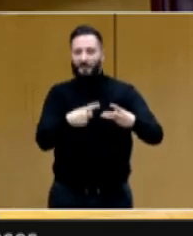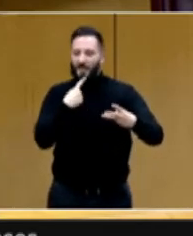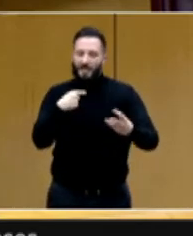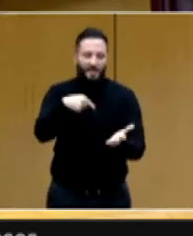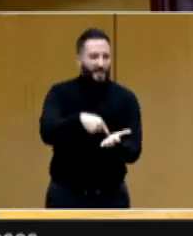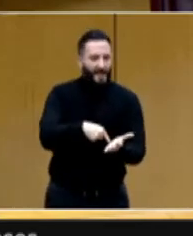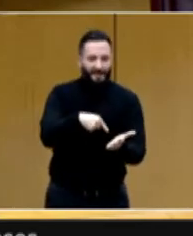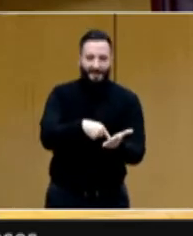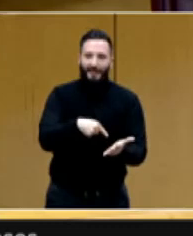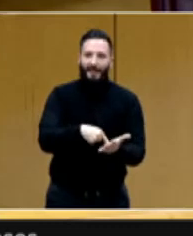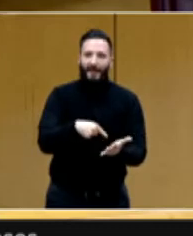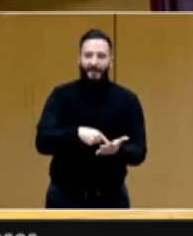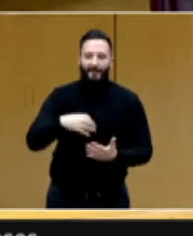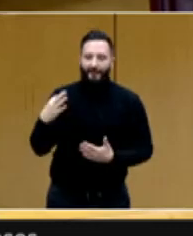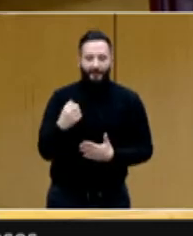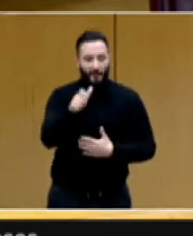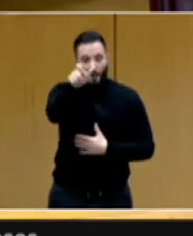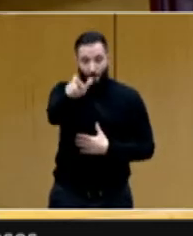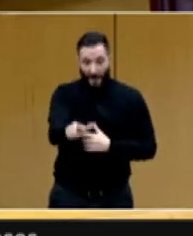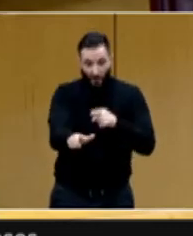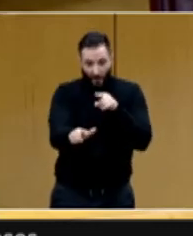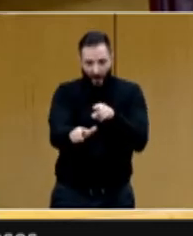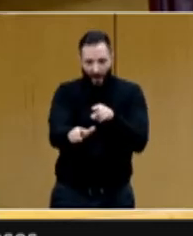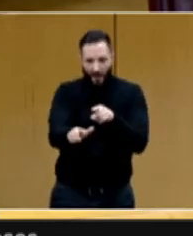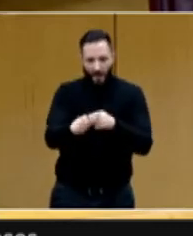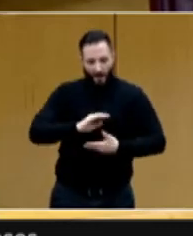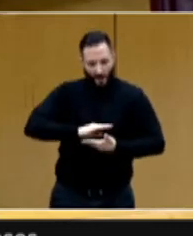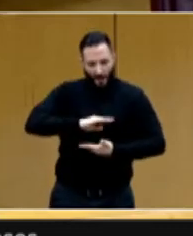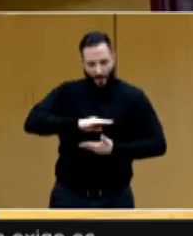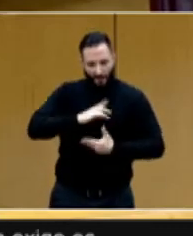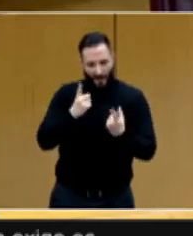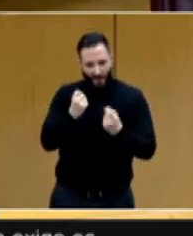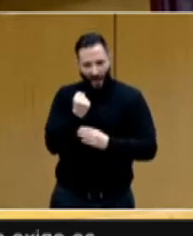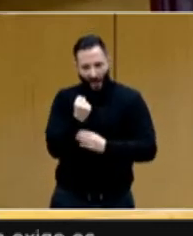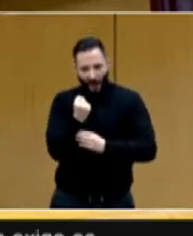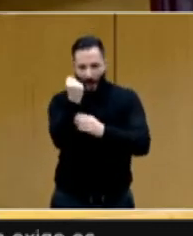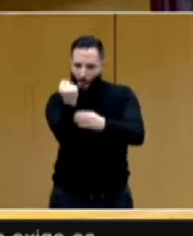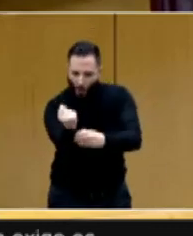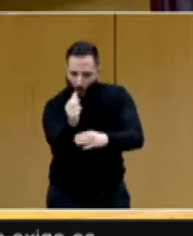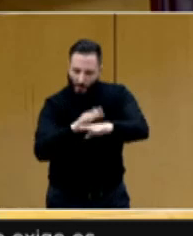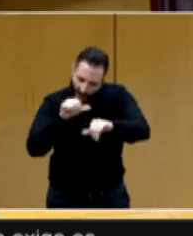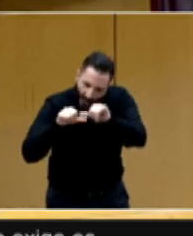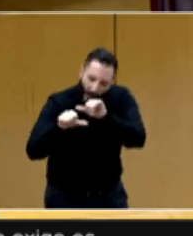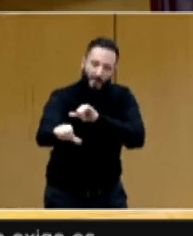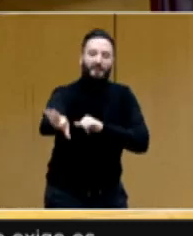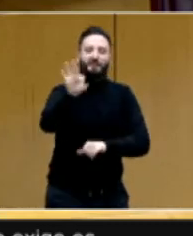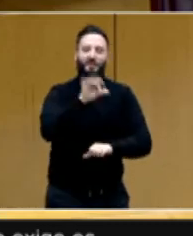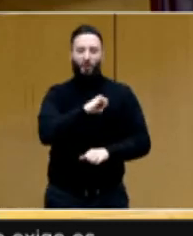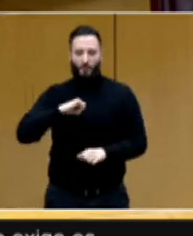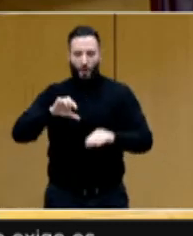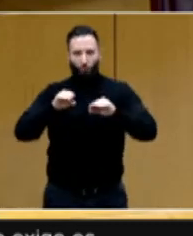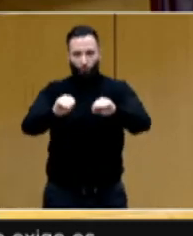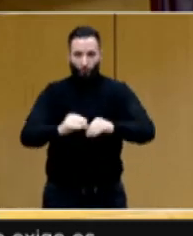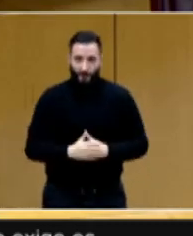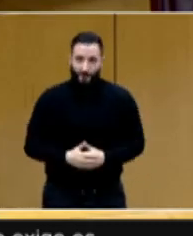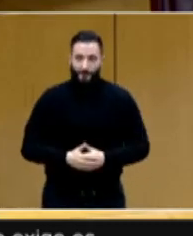se provea de apoyos a la persona para ejercer esa capacidad de obrar en vez de privarle de ella como ocurría con las incapacitaciones Pero y